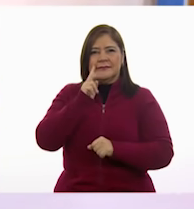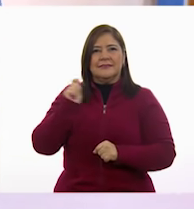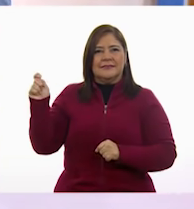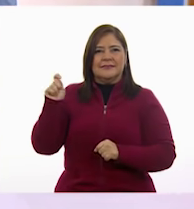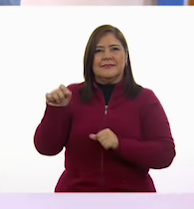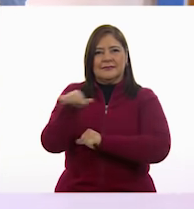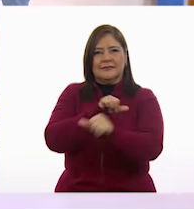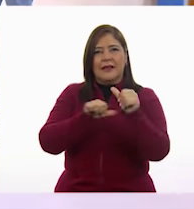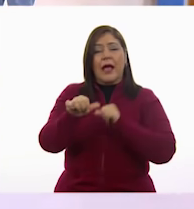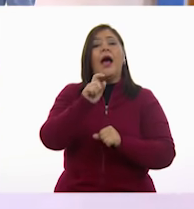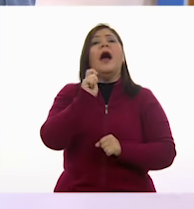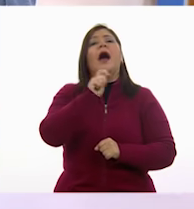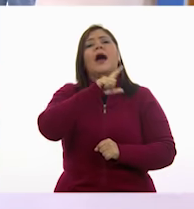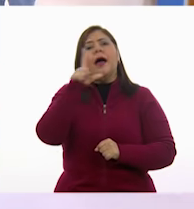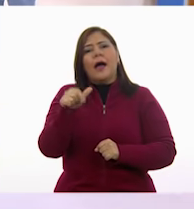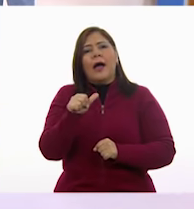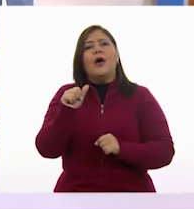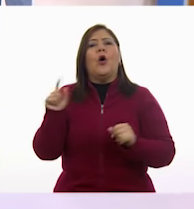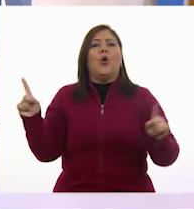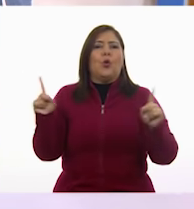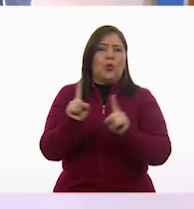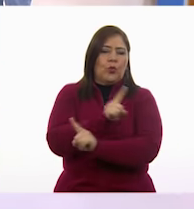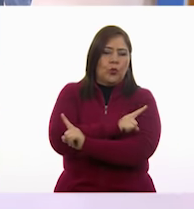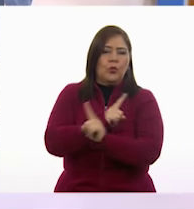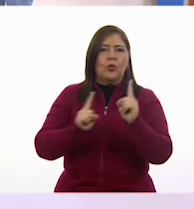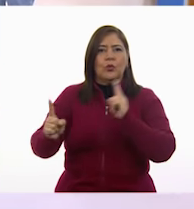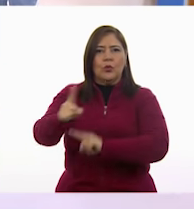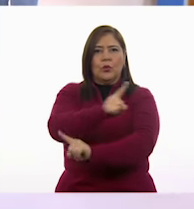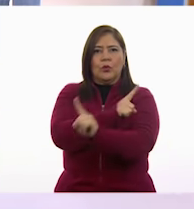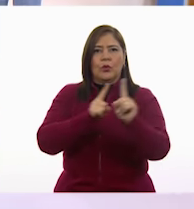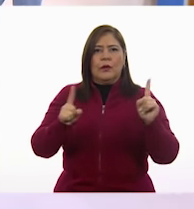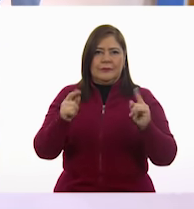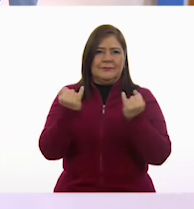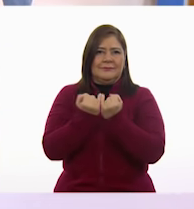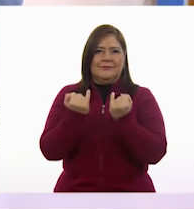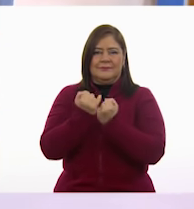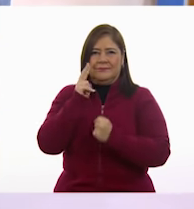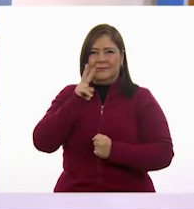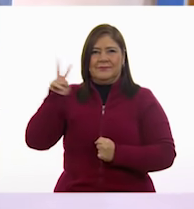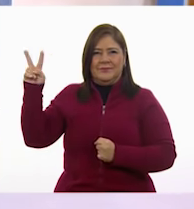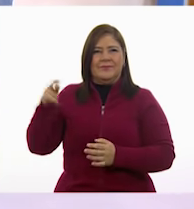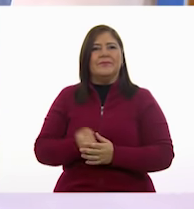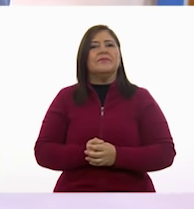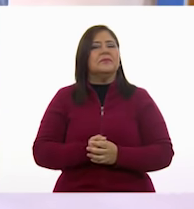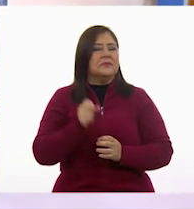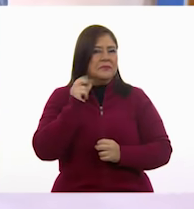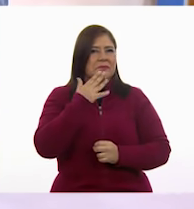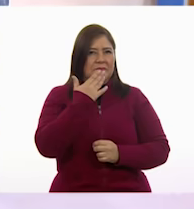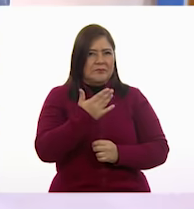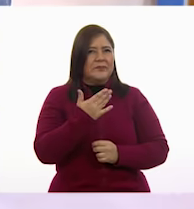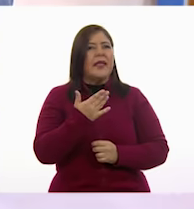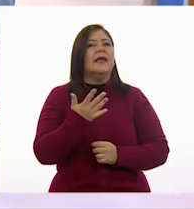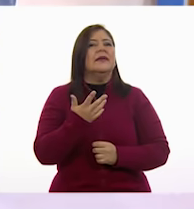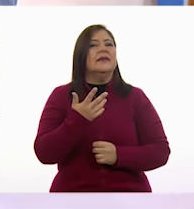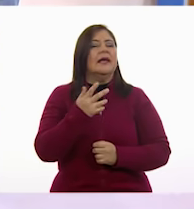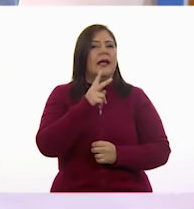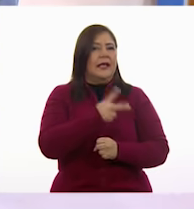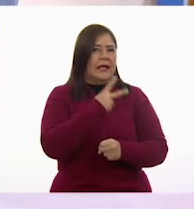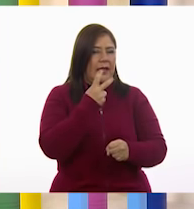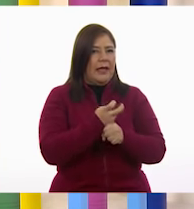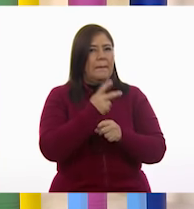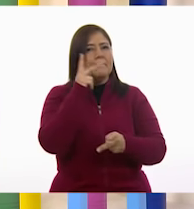Exacto. Y luego regresar a nuestro lugar. Okay. Ahorita vamos a hacerlo de este lado, ¿sale? Ok. Vamos a hacer entonces la segunda parte, uh-huh, que era